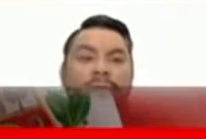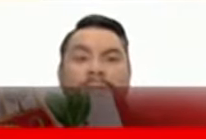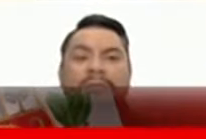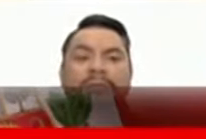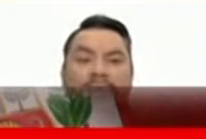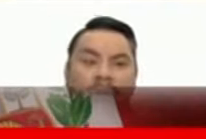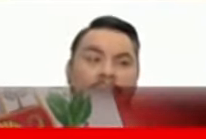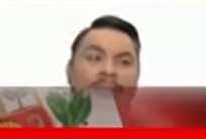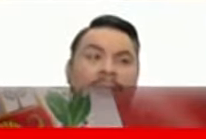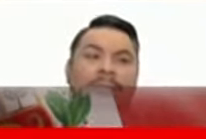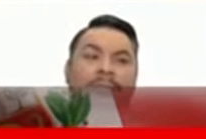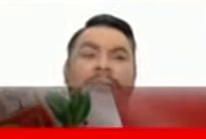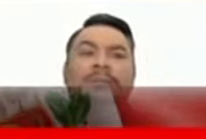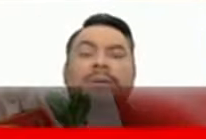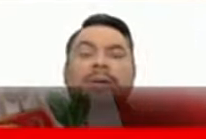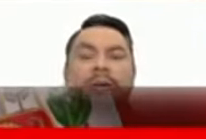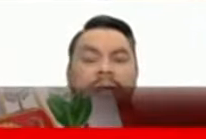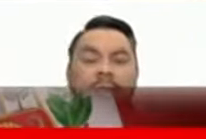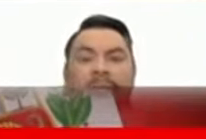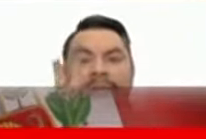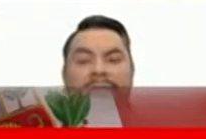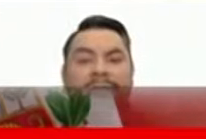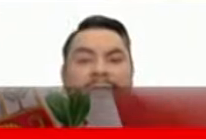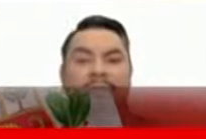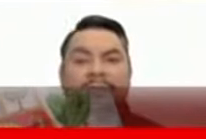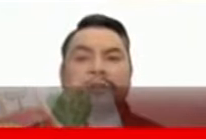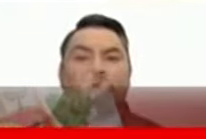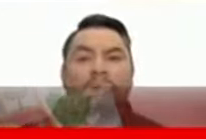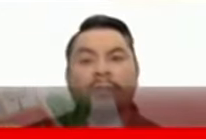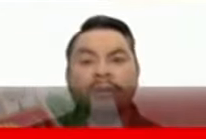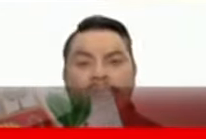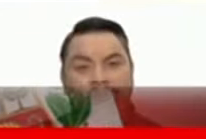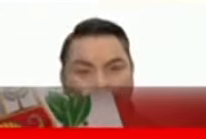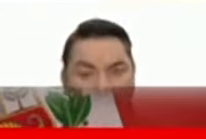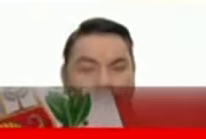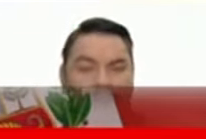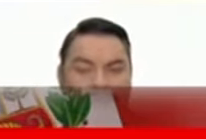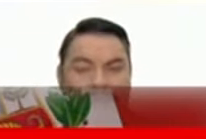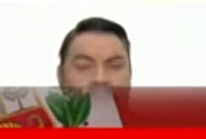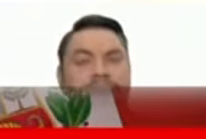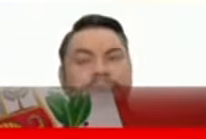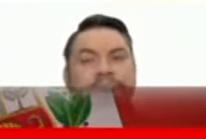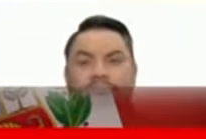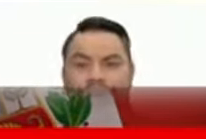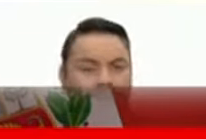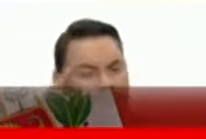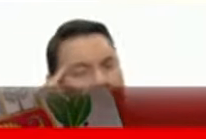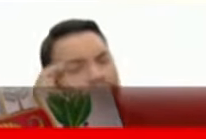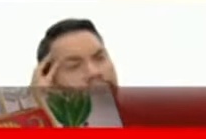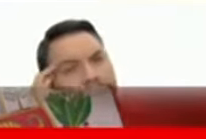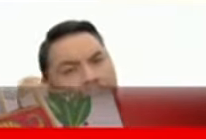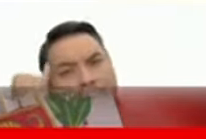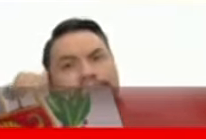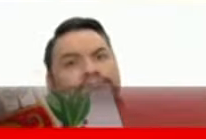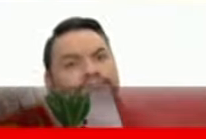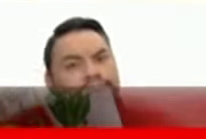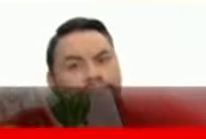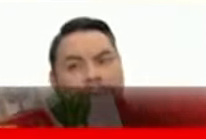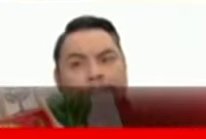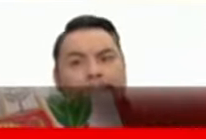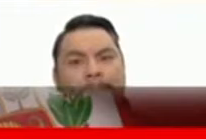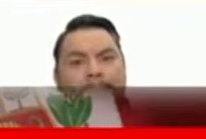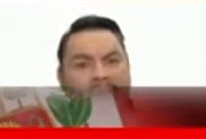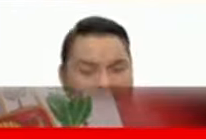193-2024-PCM, Lima 3 de septiembre del 2024. Vista la propuesta del señor Presidente del Consejo